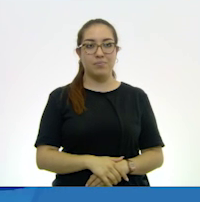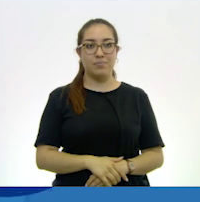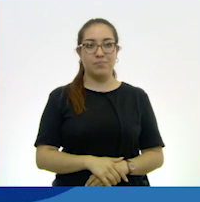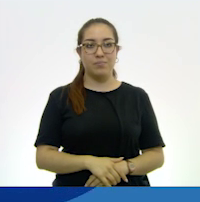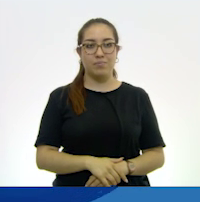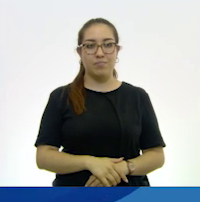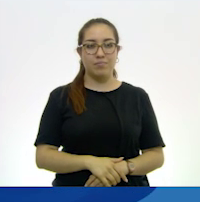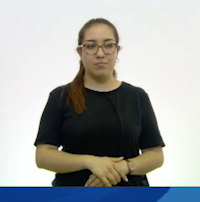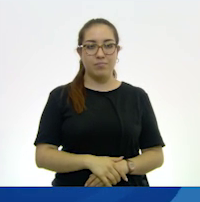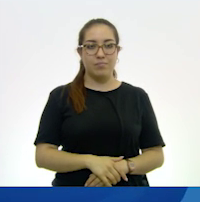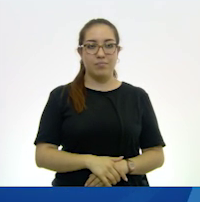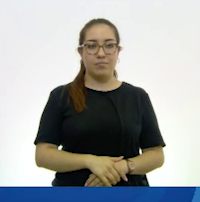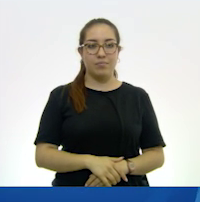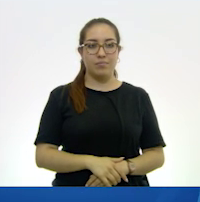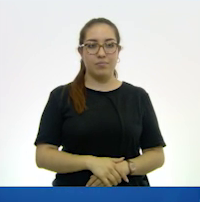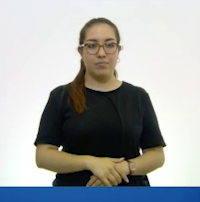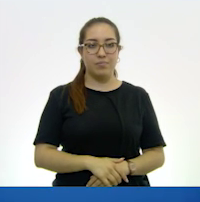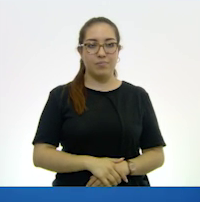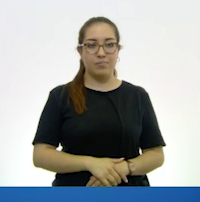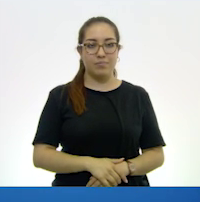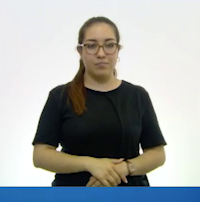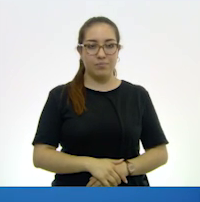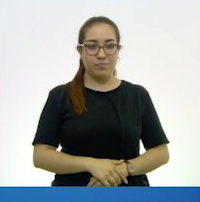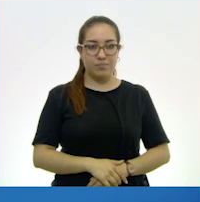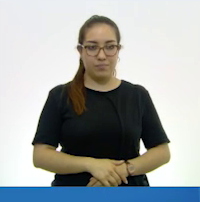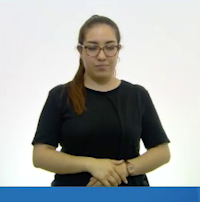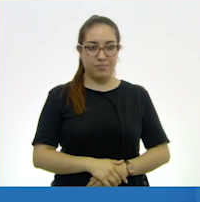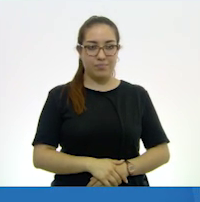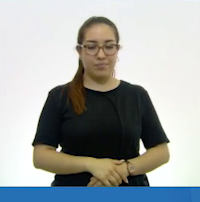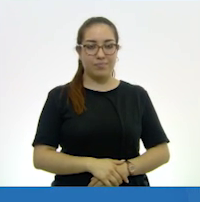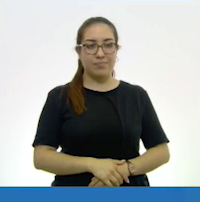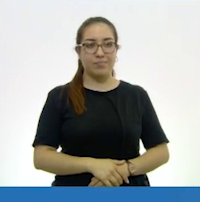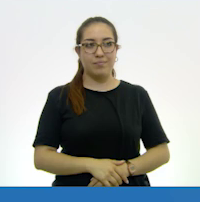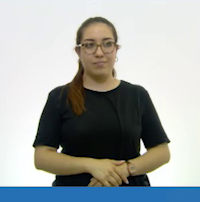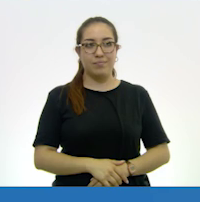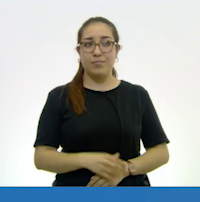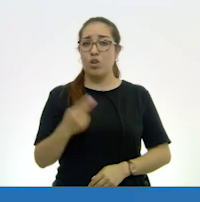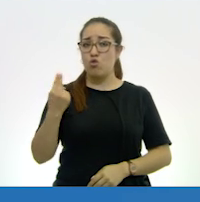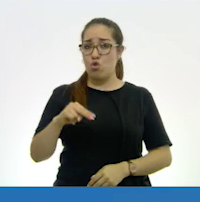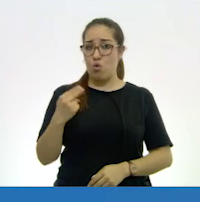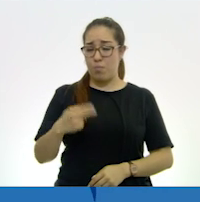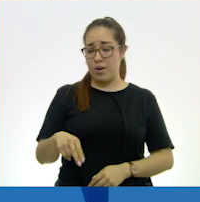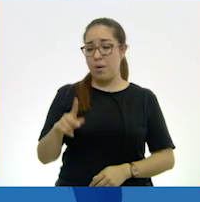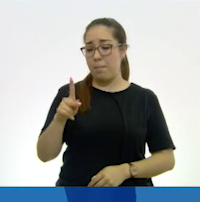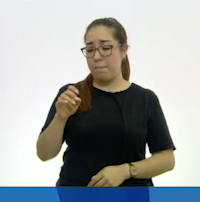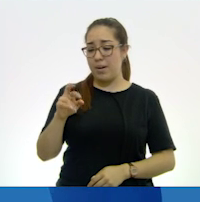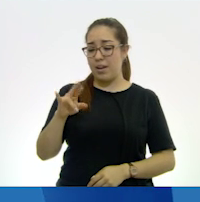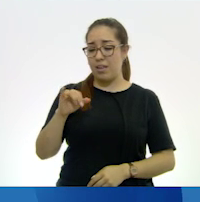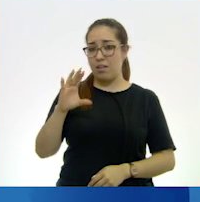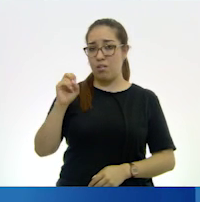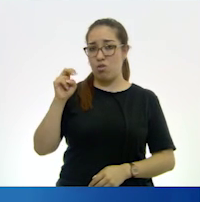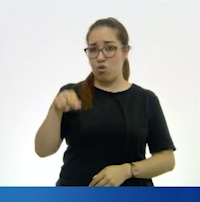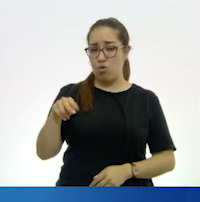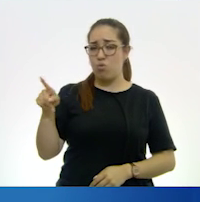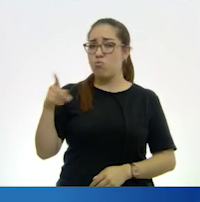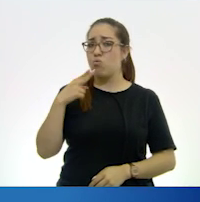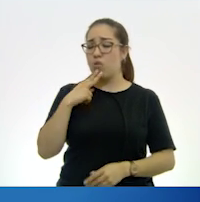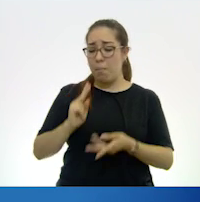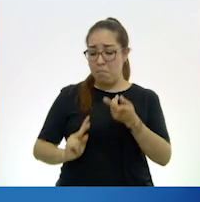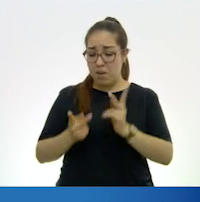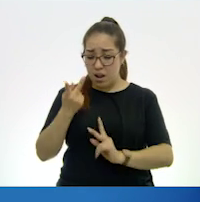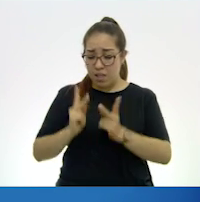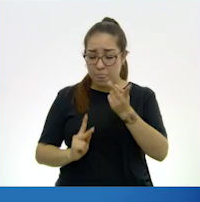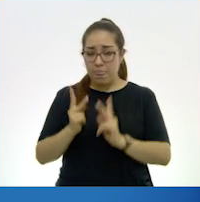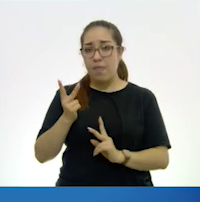niechodu, ranrisi, marafisi, pericón. Es una planta que crece de manera